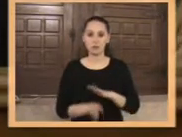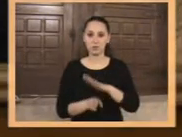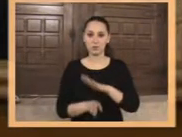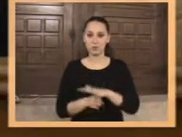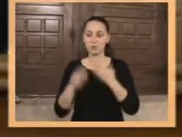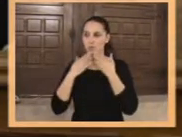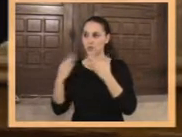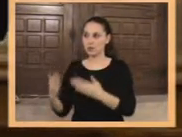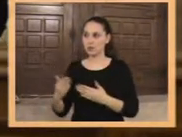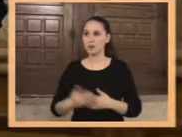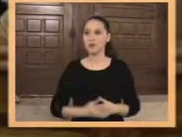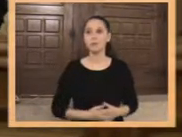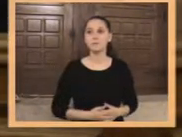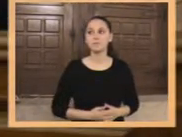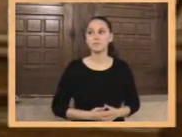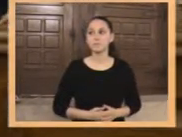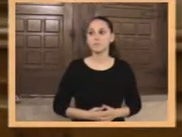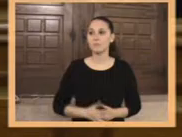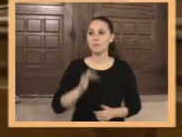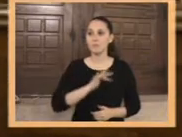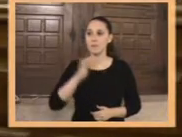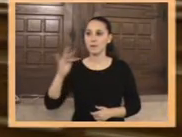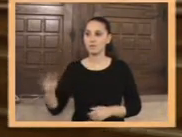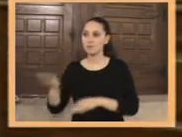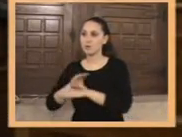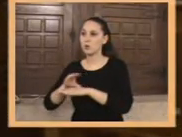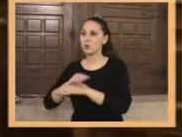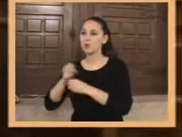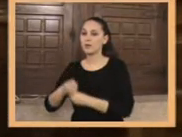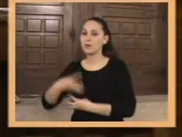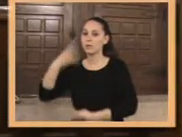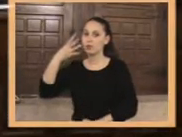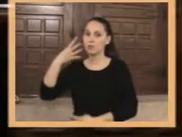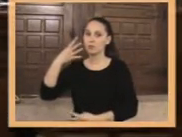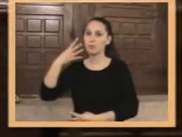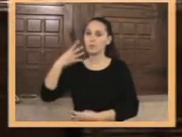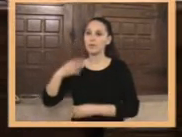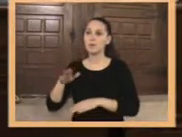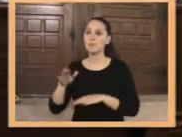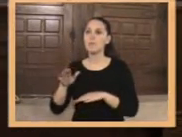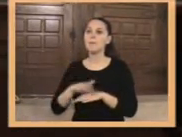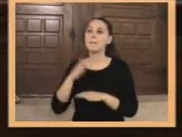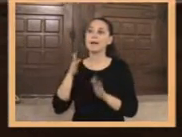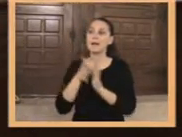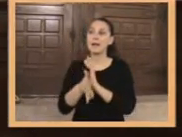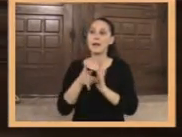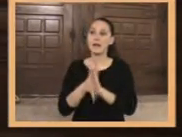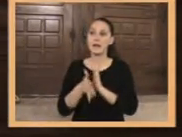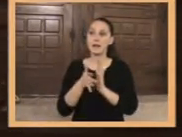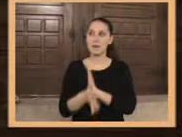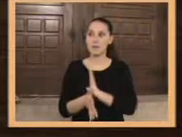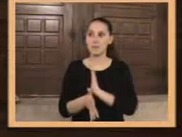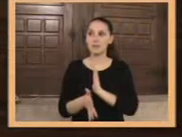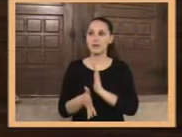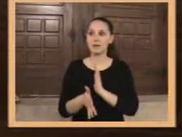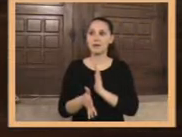A usted, señor Izquierdo. Tiene la palabra el señor concejal de urbanismo para explicar un poco a la gente que nos escucha, no sabe lo que es